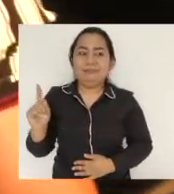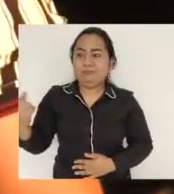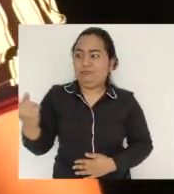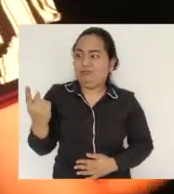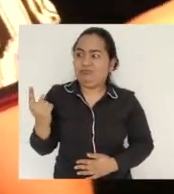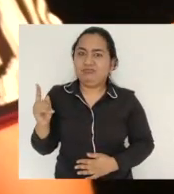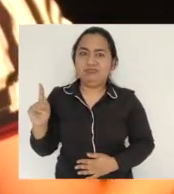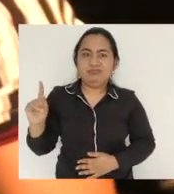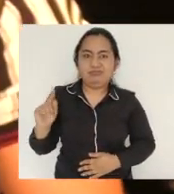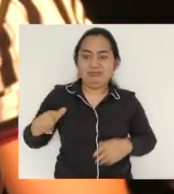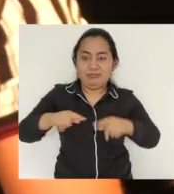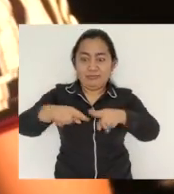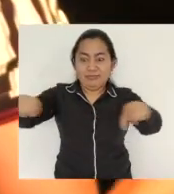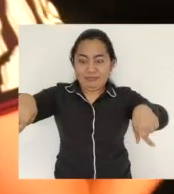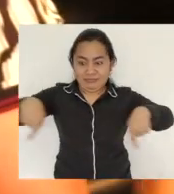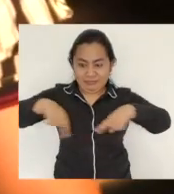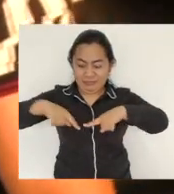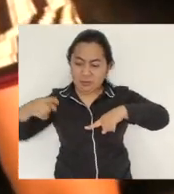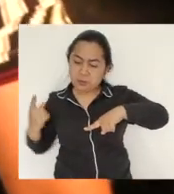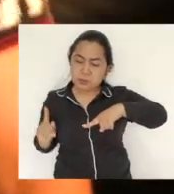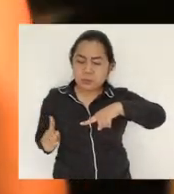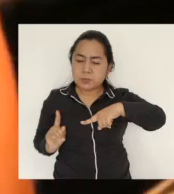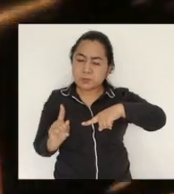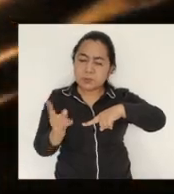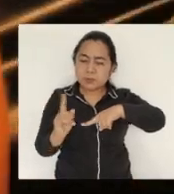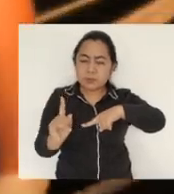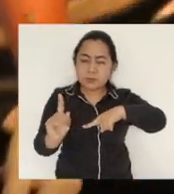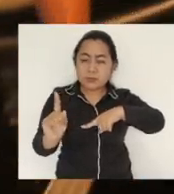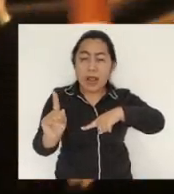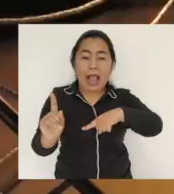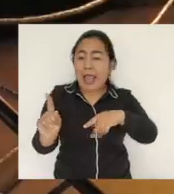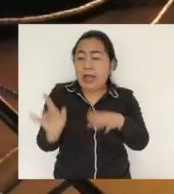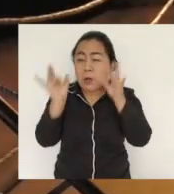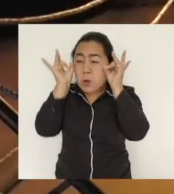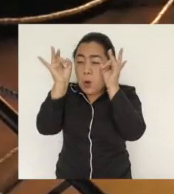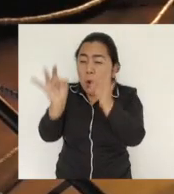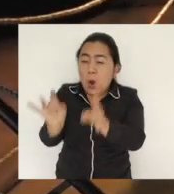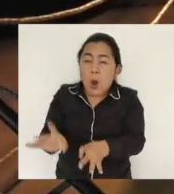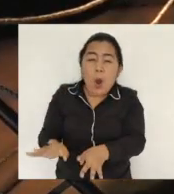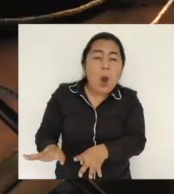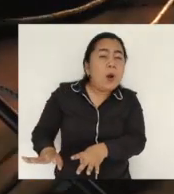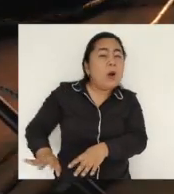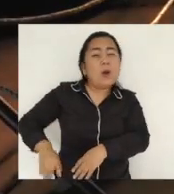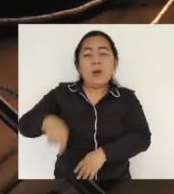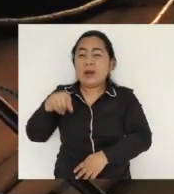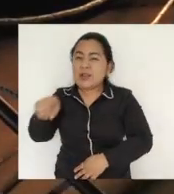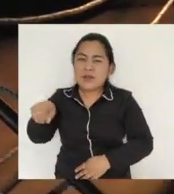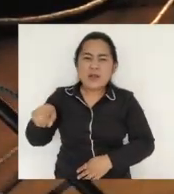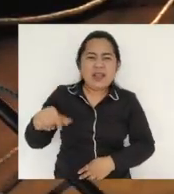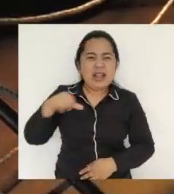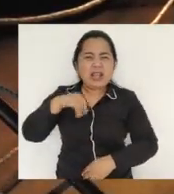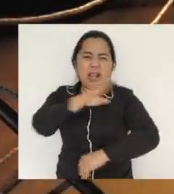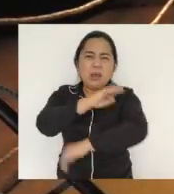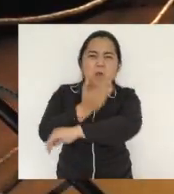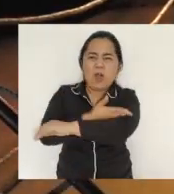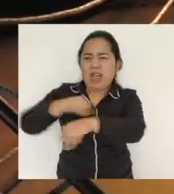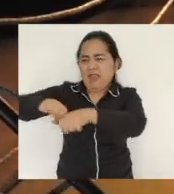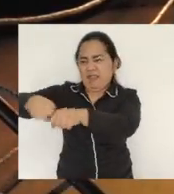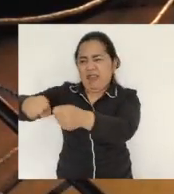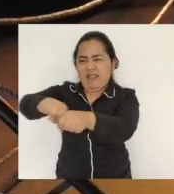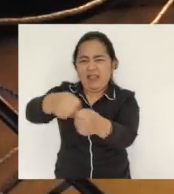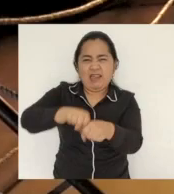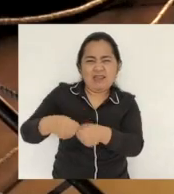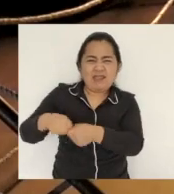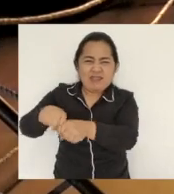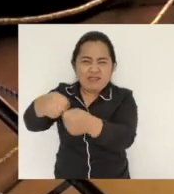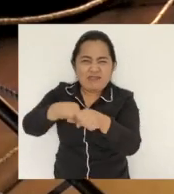Hace su aparición en el cuadrilátero el temible, el inigualable, con su poder